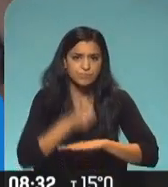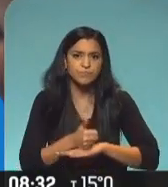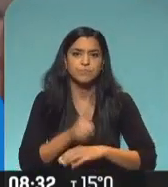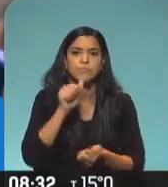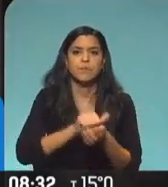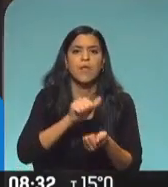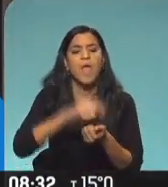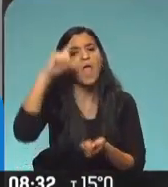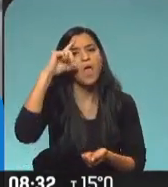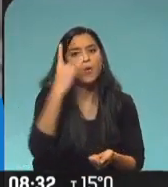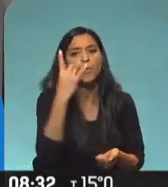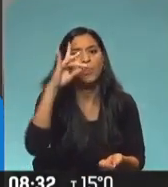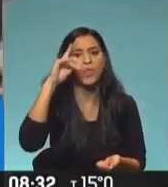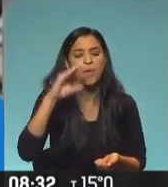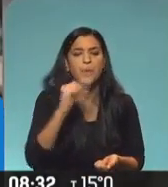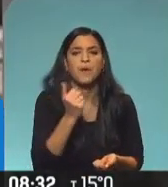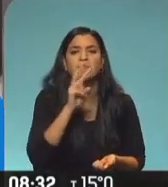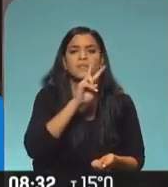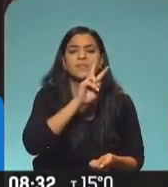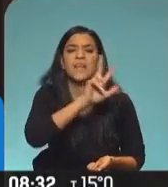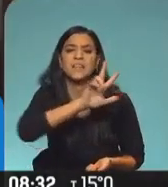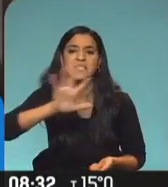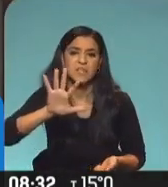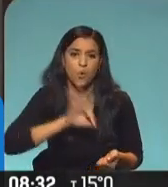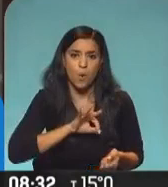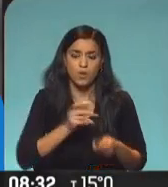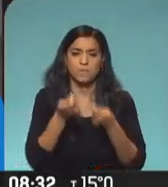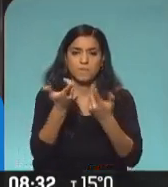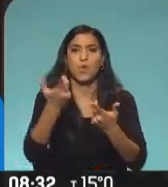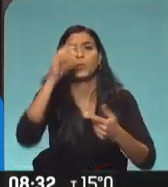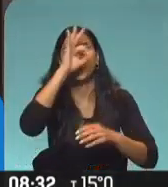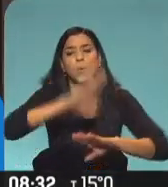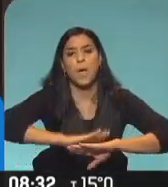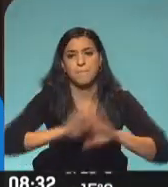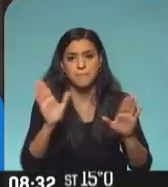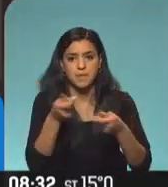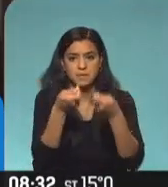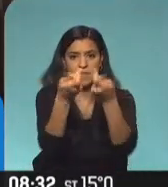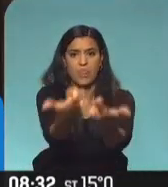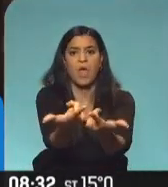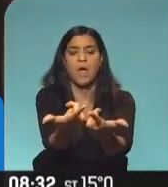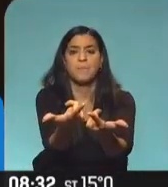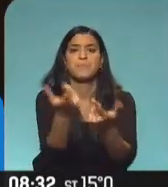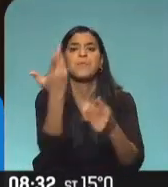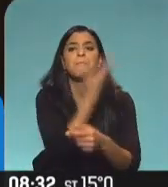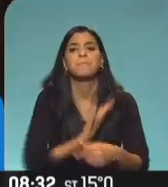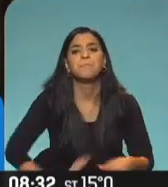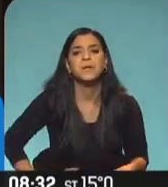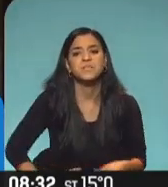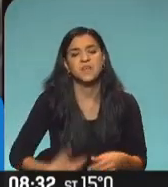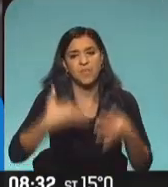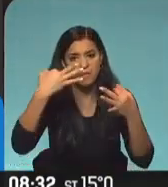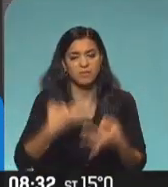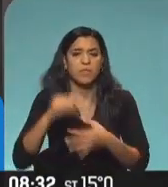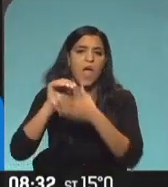editorial UDEBA, a 35 años de la entrega, justamente, del Nunca Más, en manos de quien fuera el presidente constitucional,